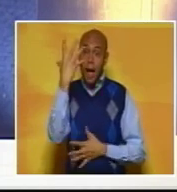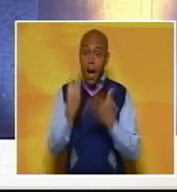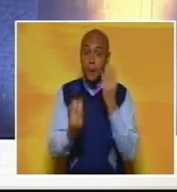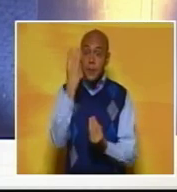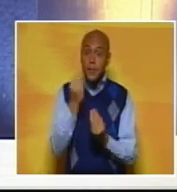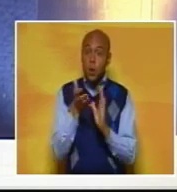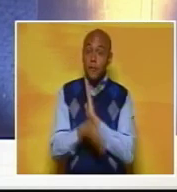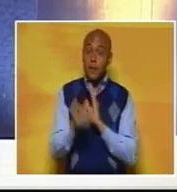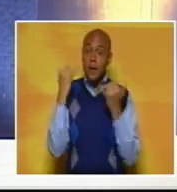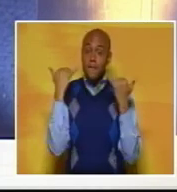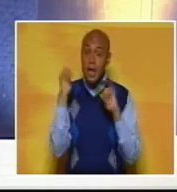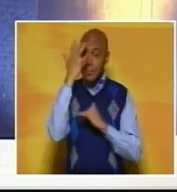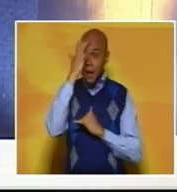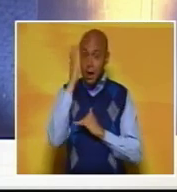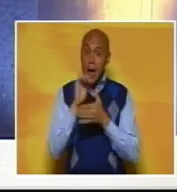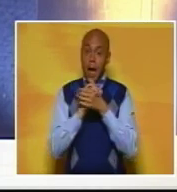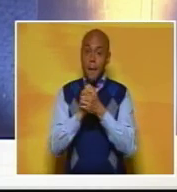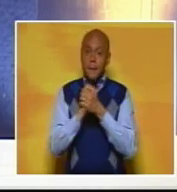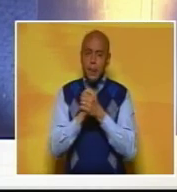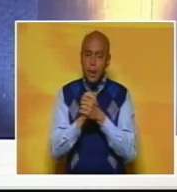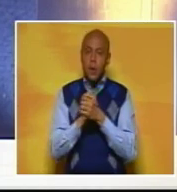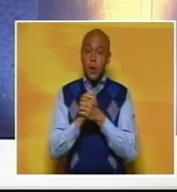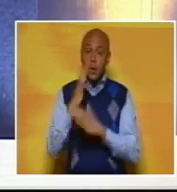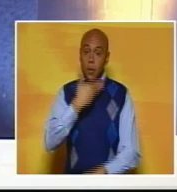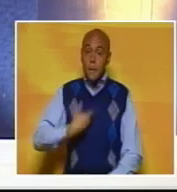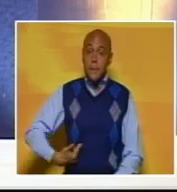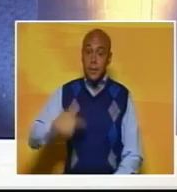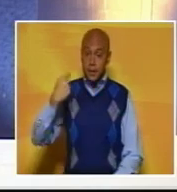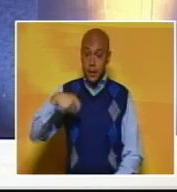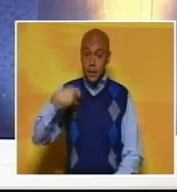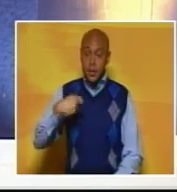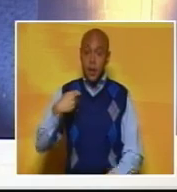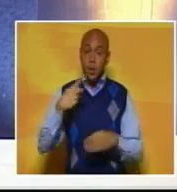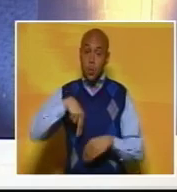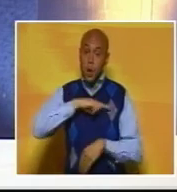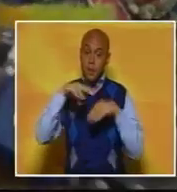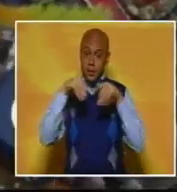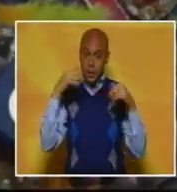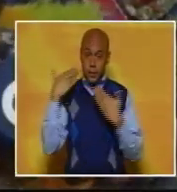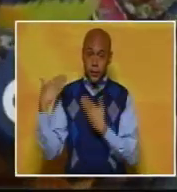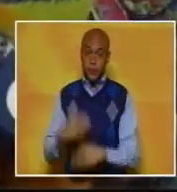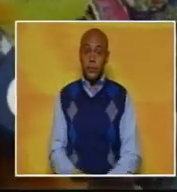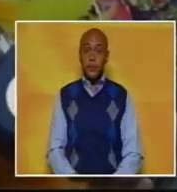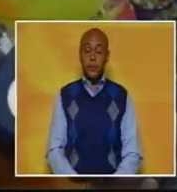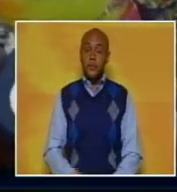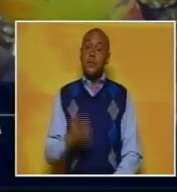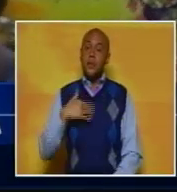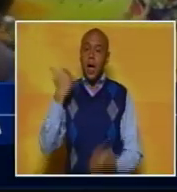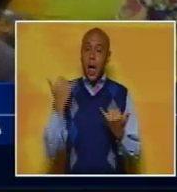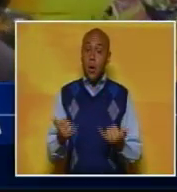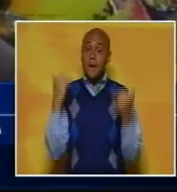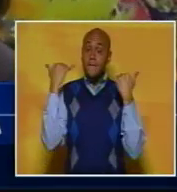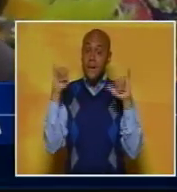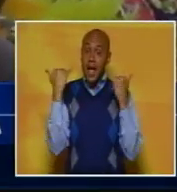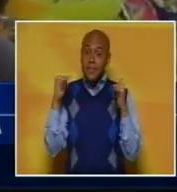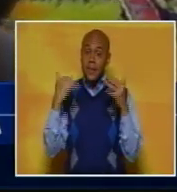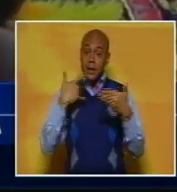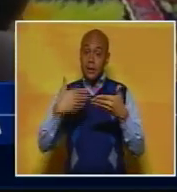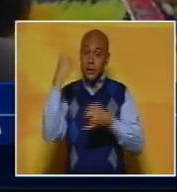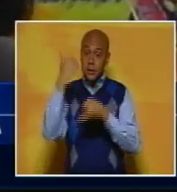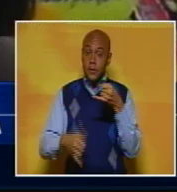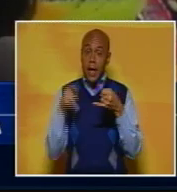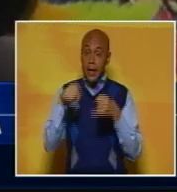de carnaval, así lo informó Leudis González, presidenta de la Fundación Nuestra Tierra. Festejando la octavita del